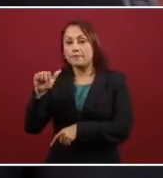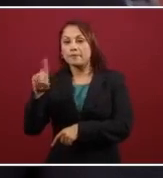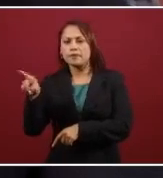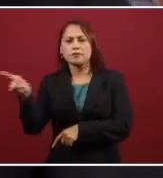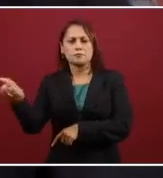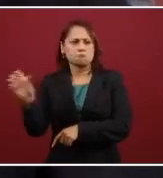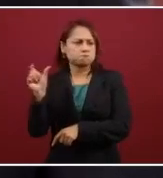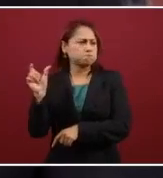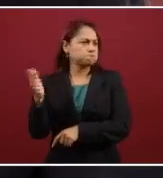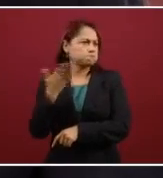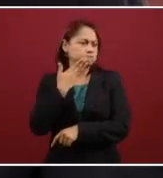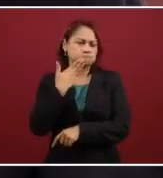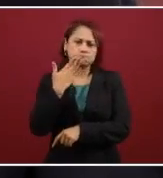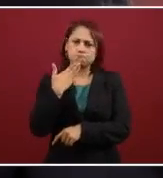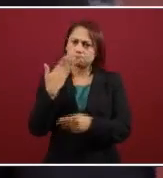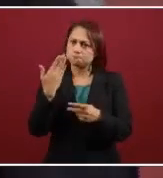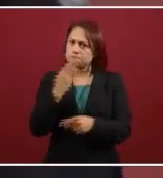también